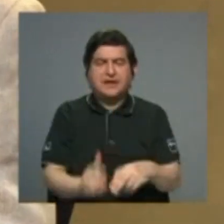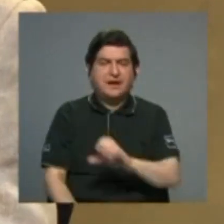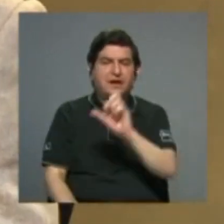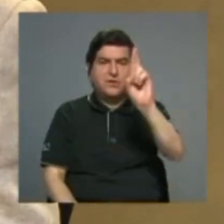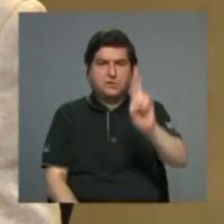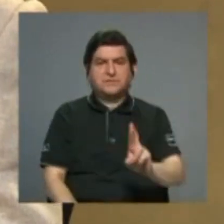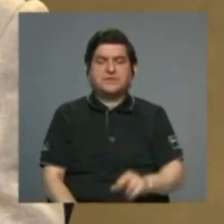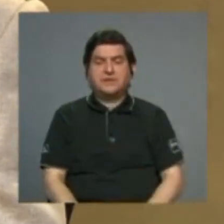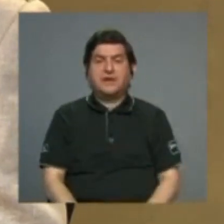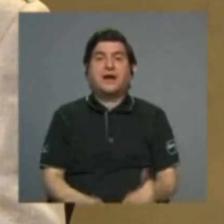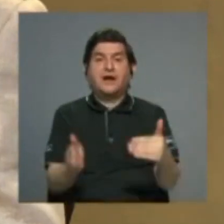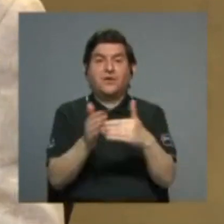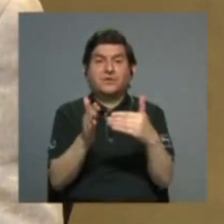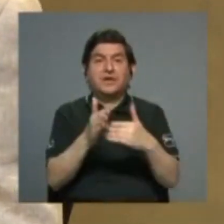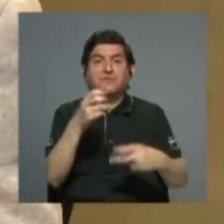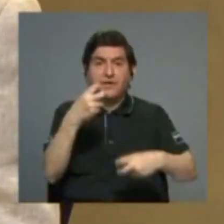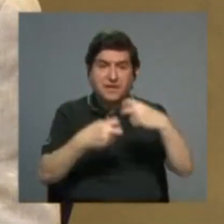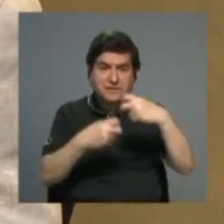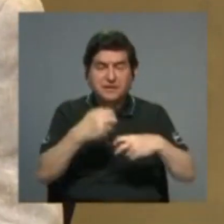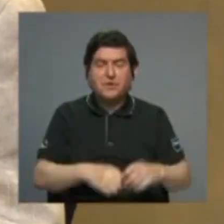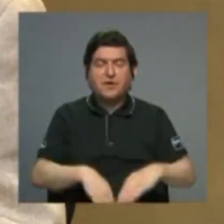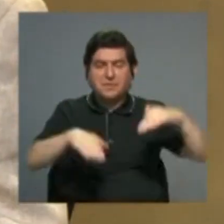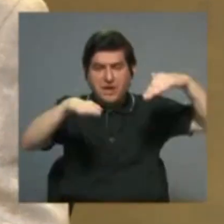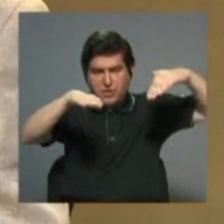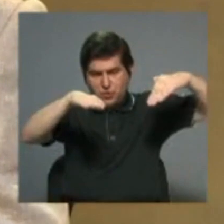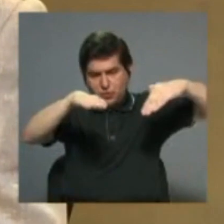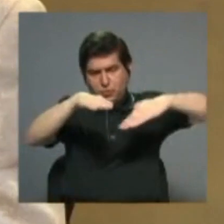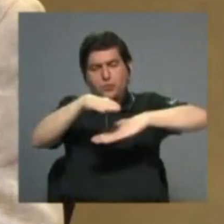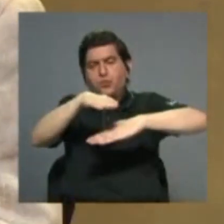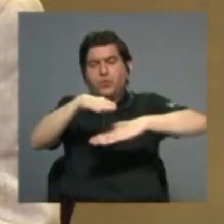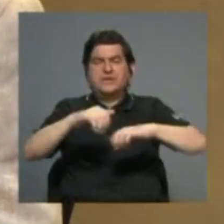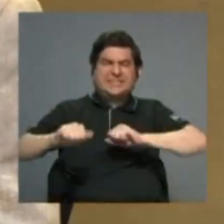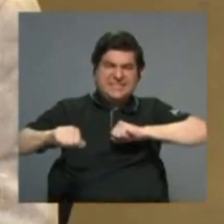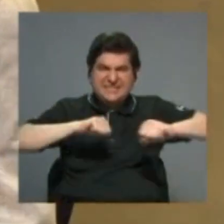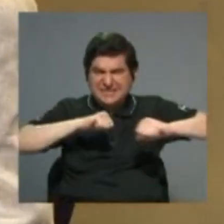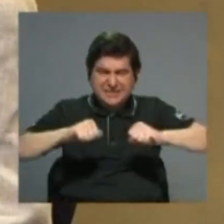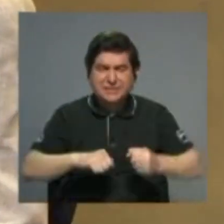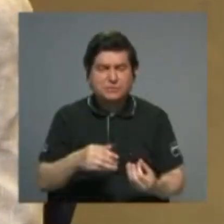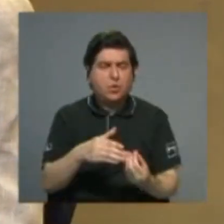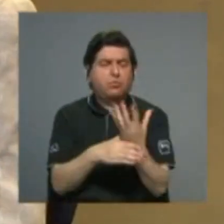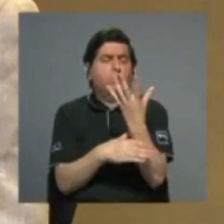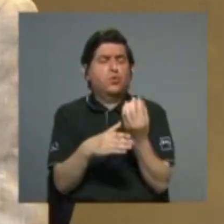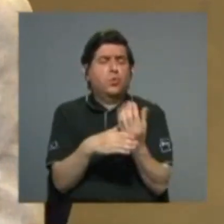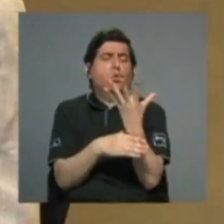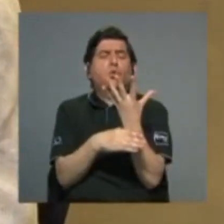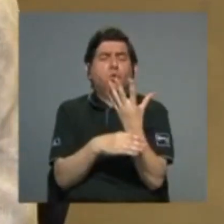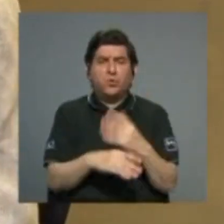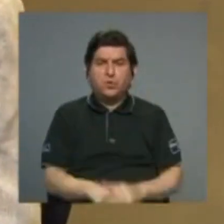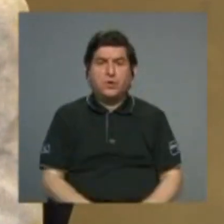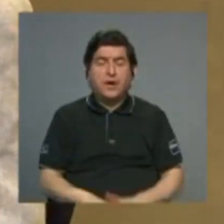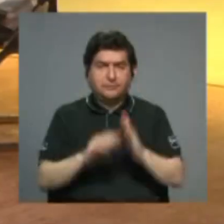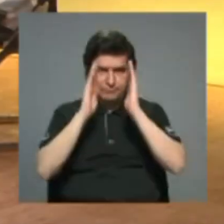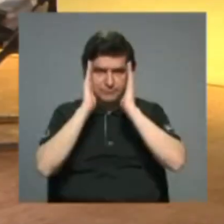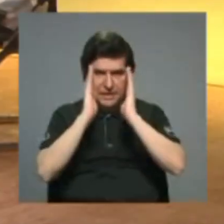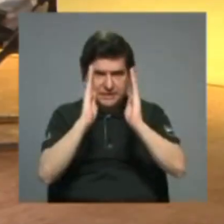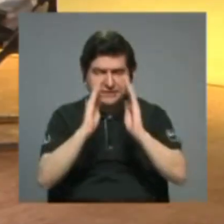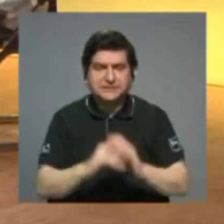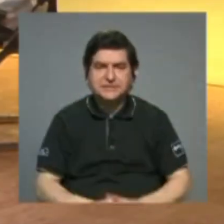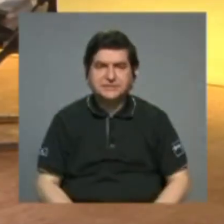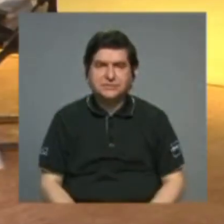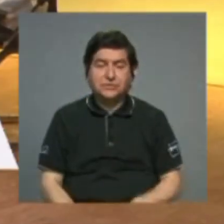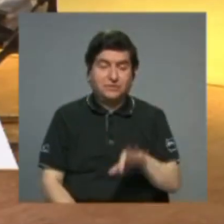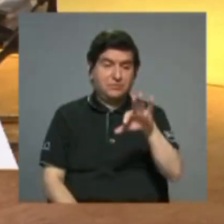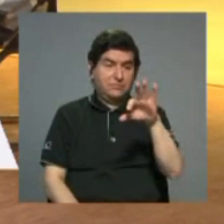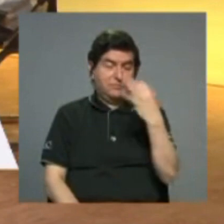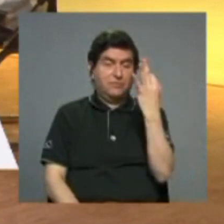Rica, donde otra vez el problema de las zonas de subducción, de los sismos, del vulcanismo, era abordado de